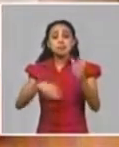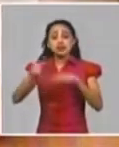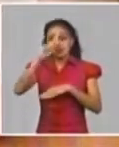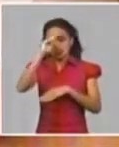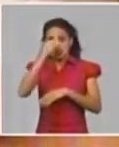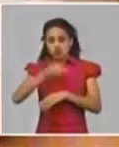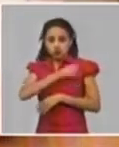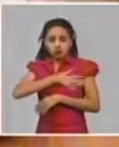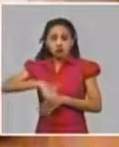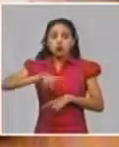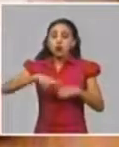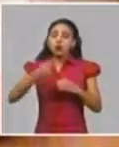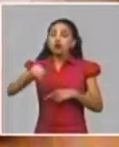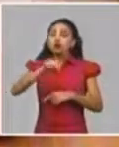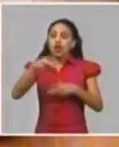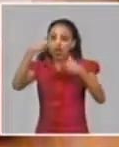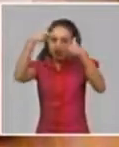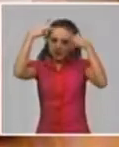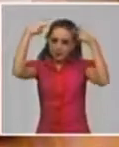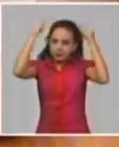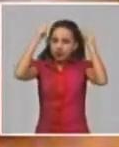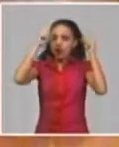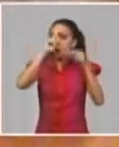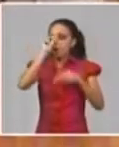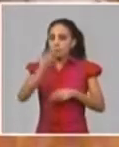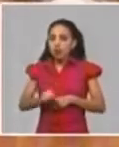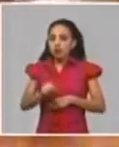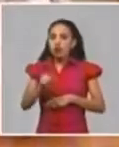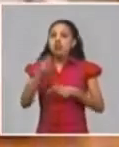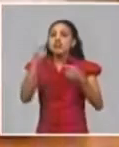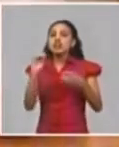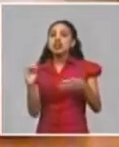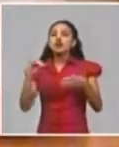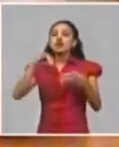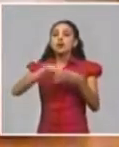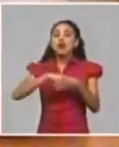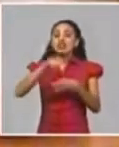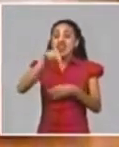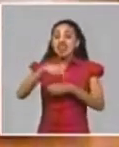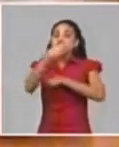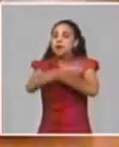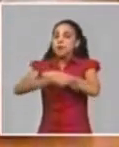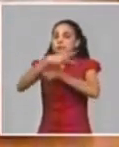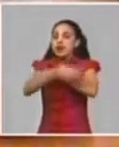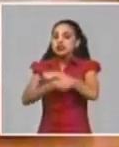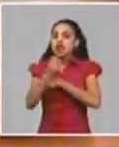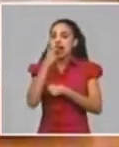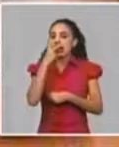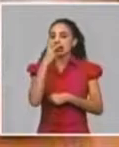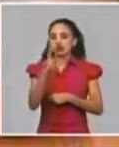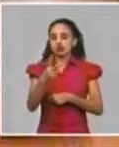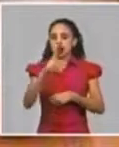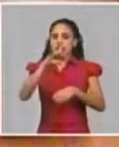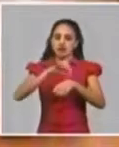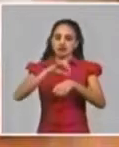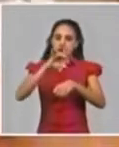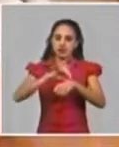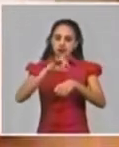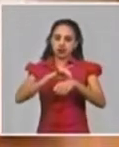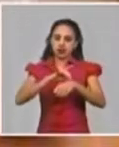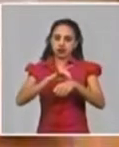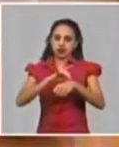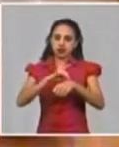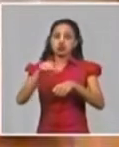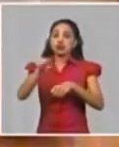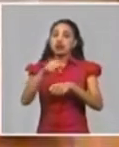de médico, de enfermero, de profesional de la salud, había que incorporarse en esos países a la atención a las enfermedades y ponerse